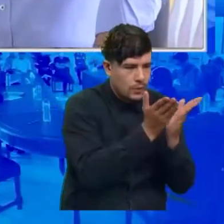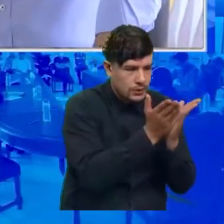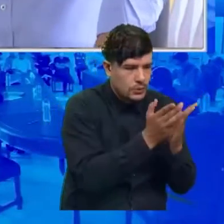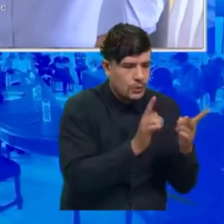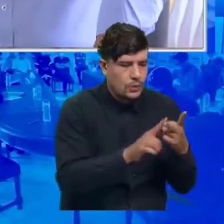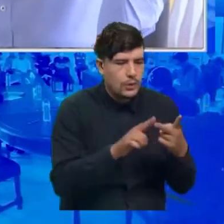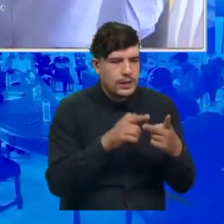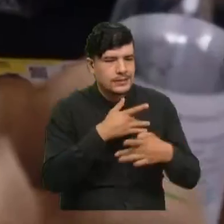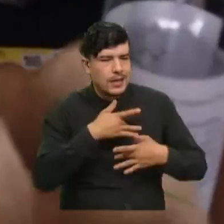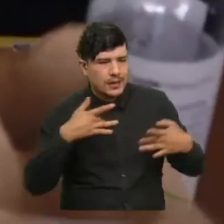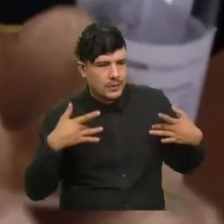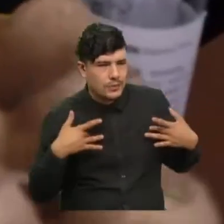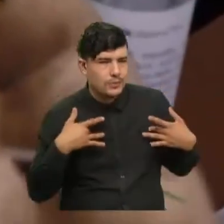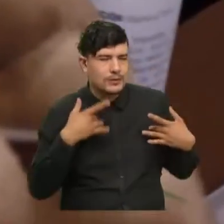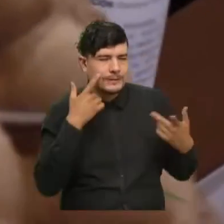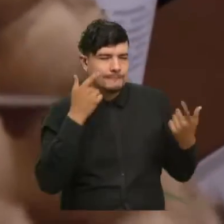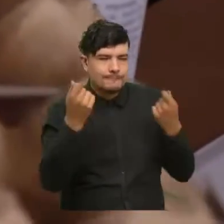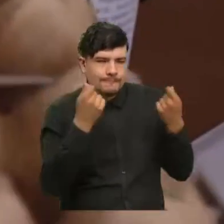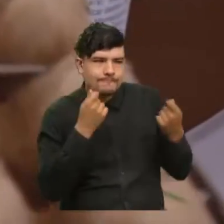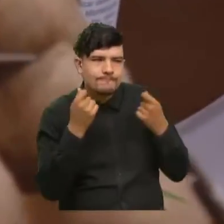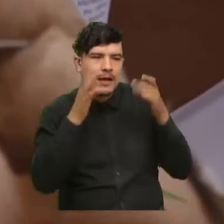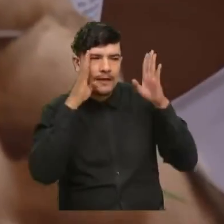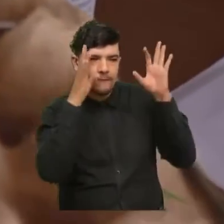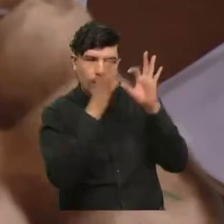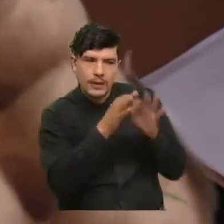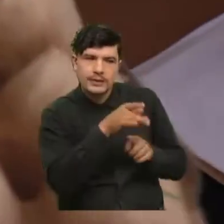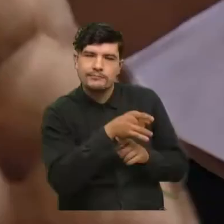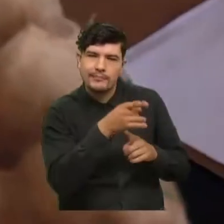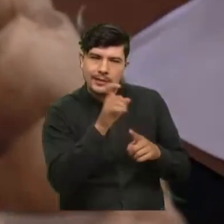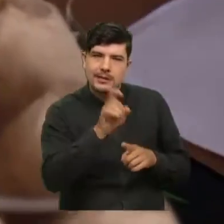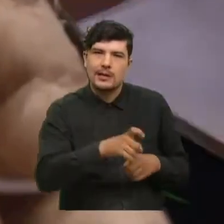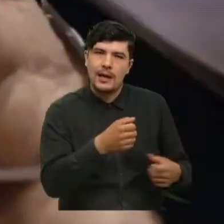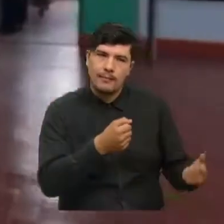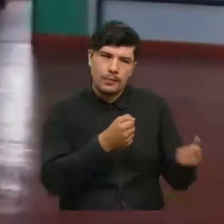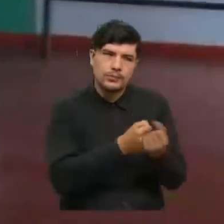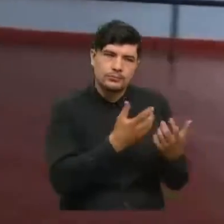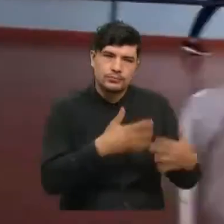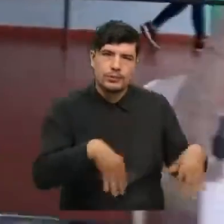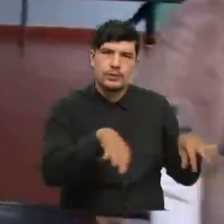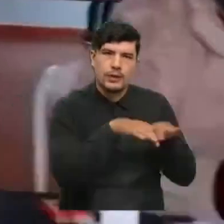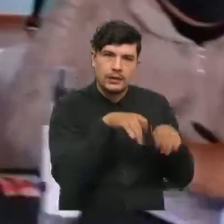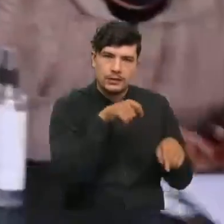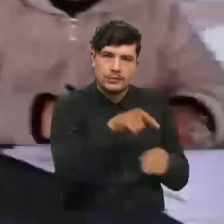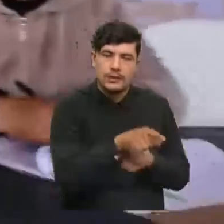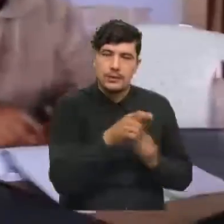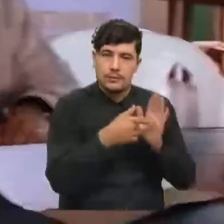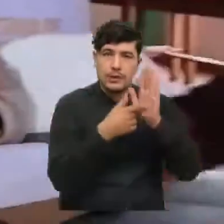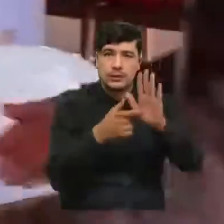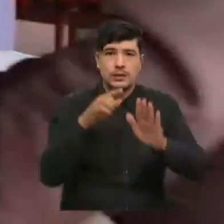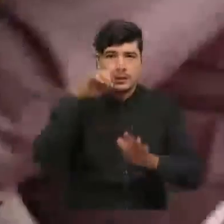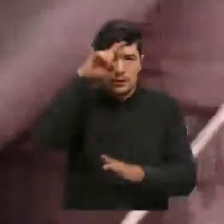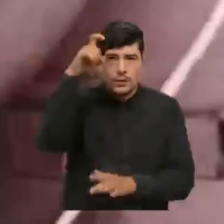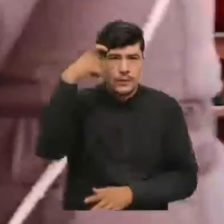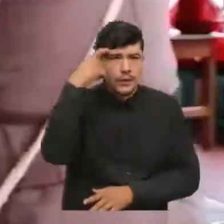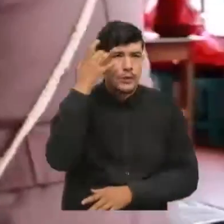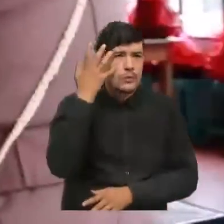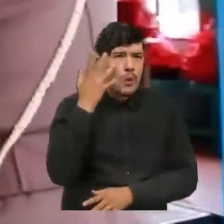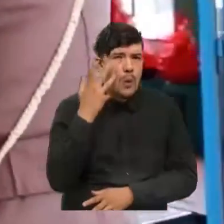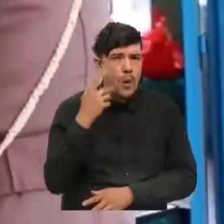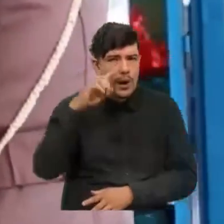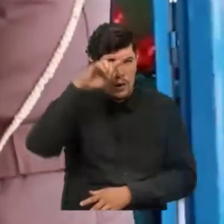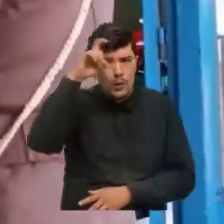en el sector educación tenemos que seguir trabajando y apostándole y yo creo que está la muestra de que hay un gobierno que cada día tiene que estar